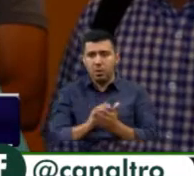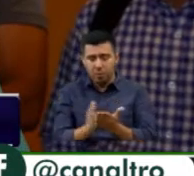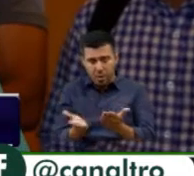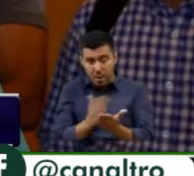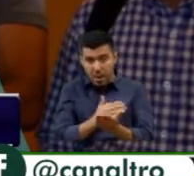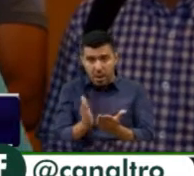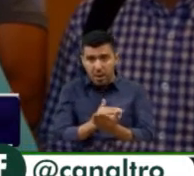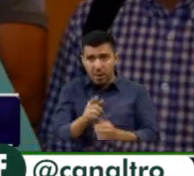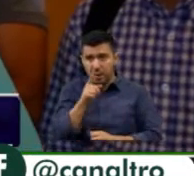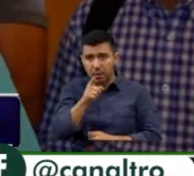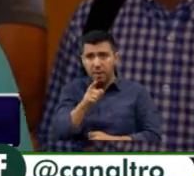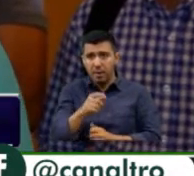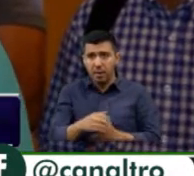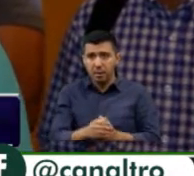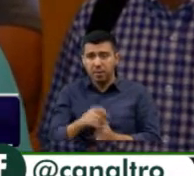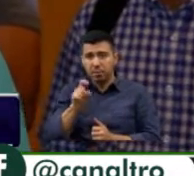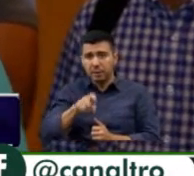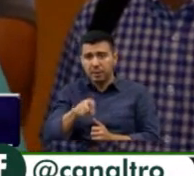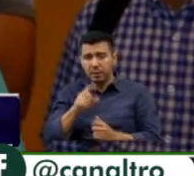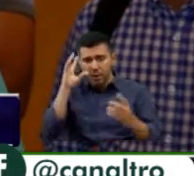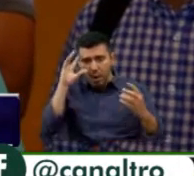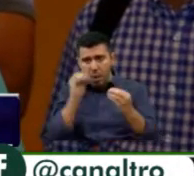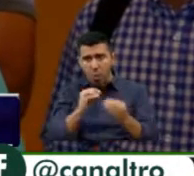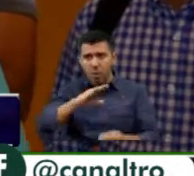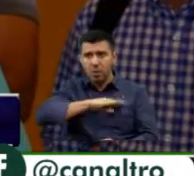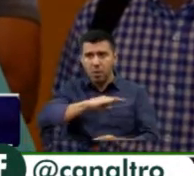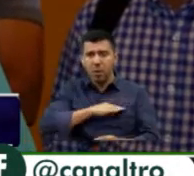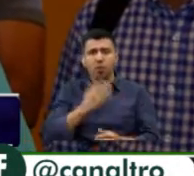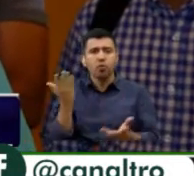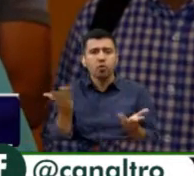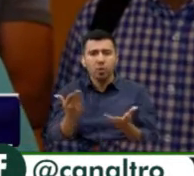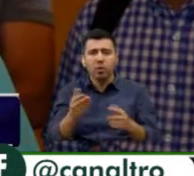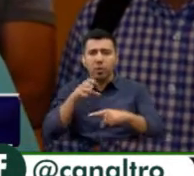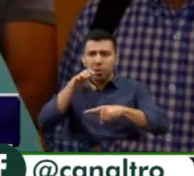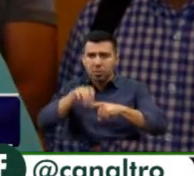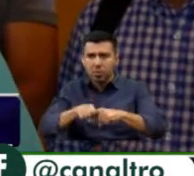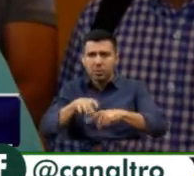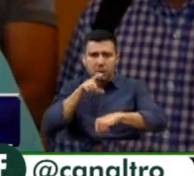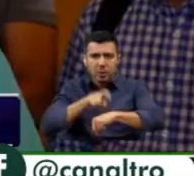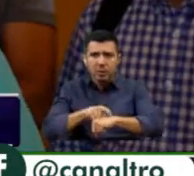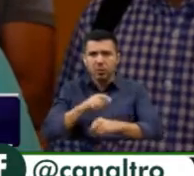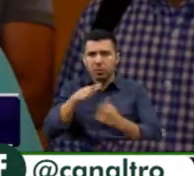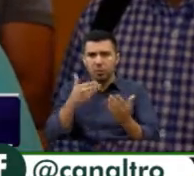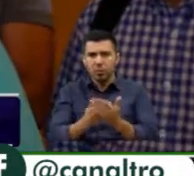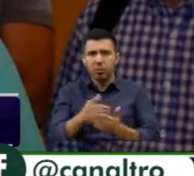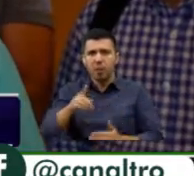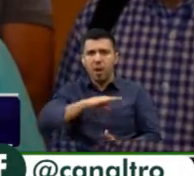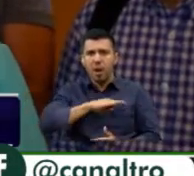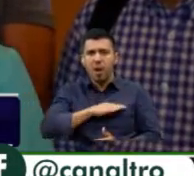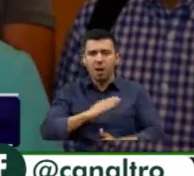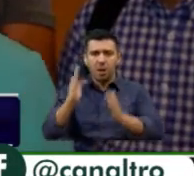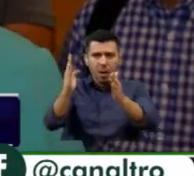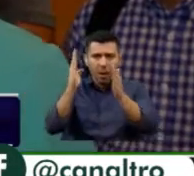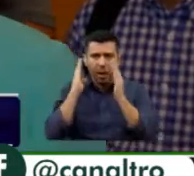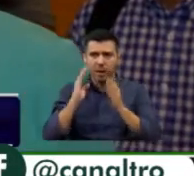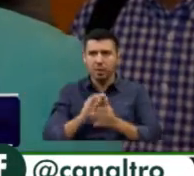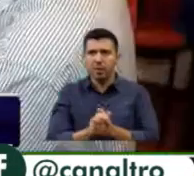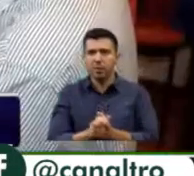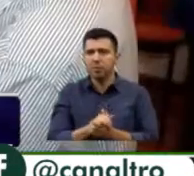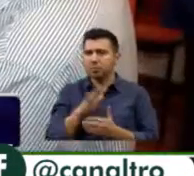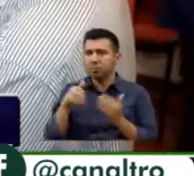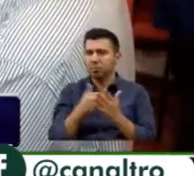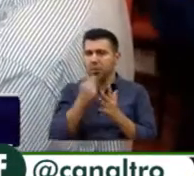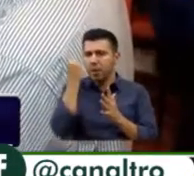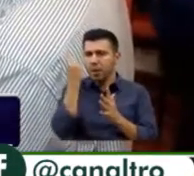que sean ellos los que fijan la fecha hora y sitio para poder que el alcalde escuche y revise